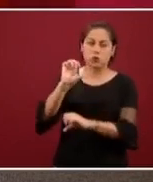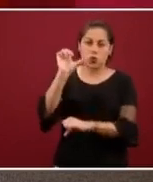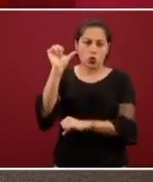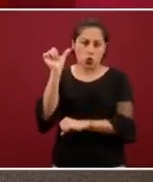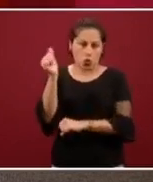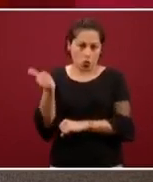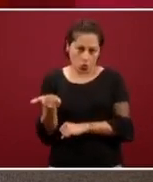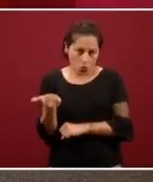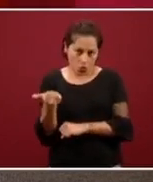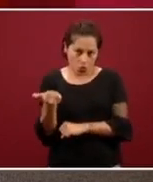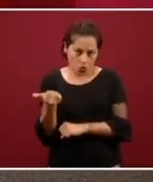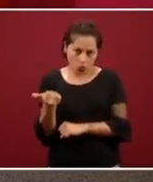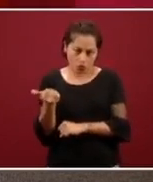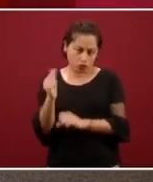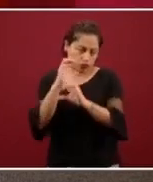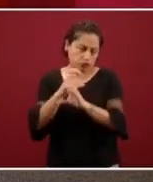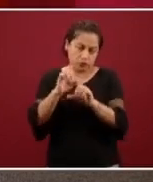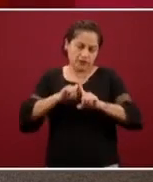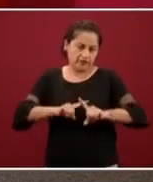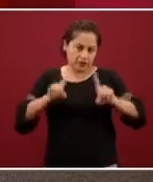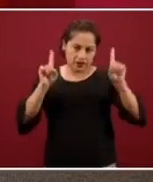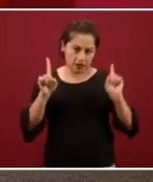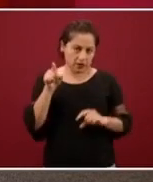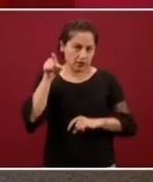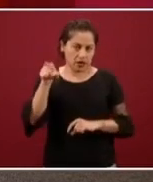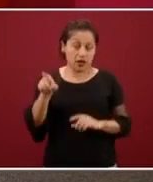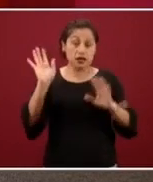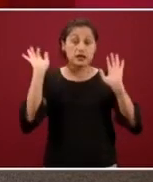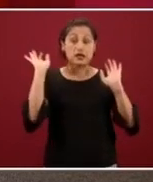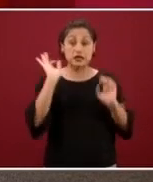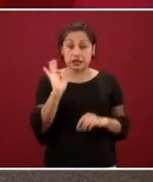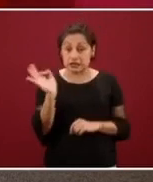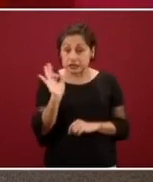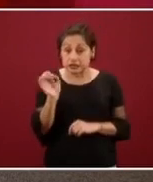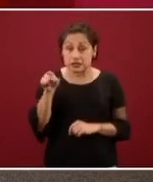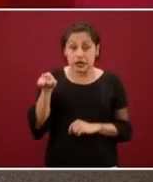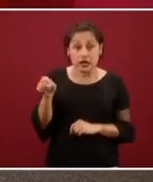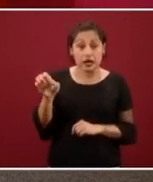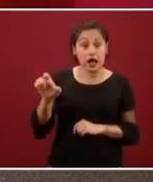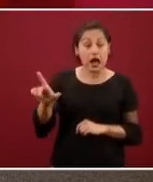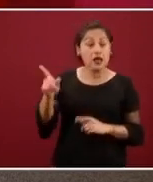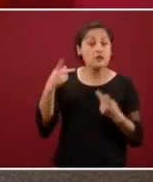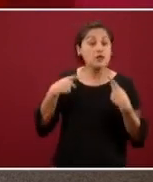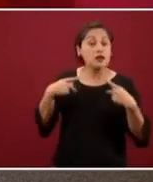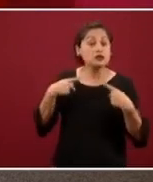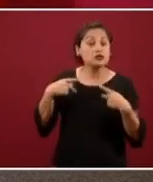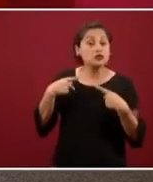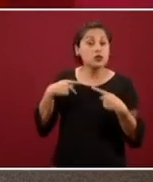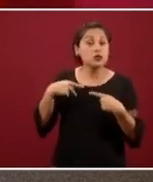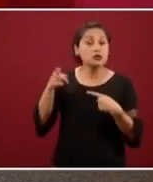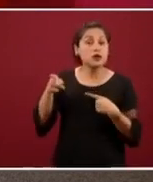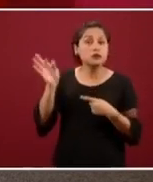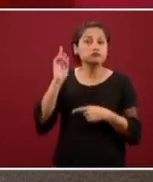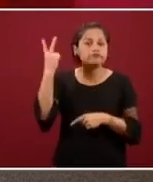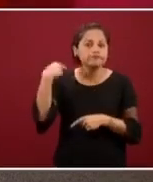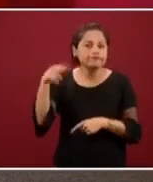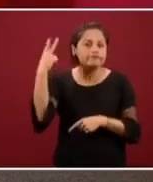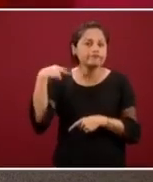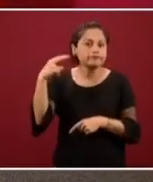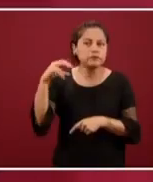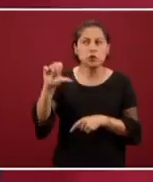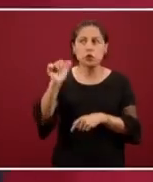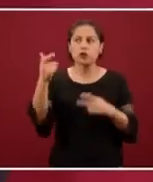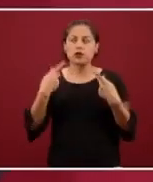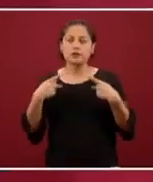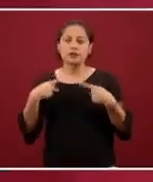en donde probablemente haya visitado alguna persona extranjera o que haya